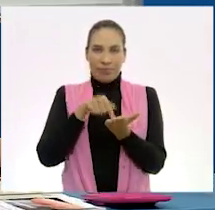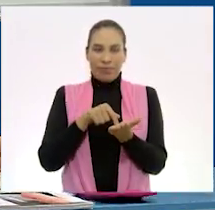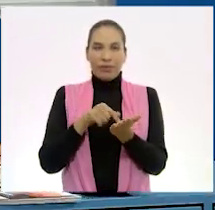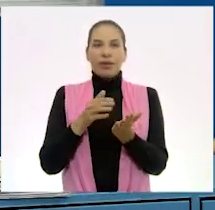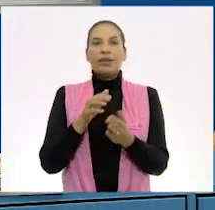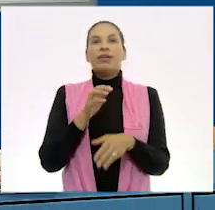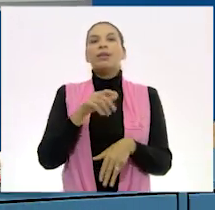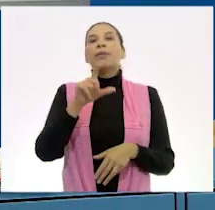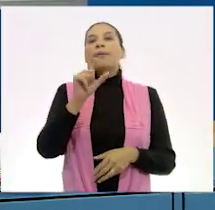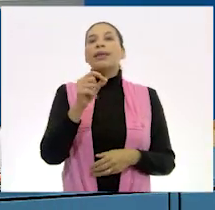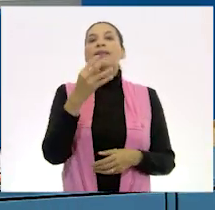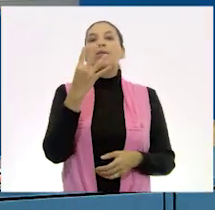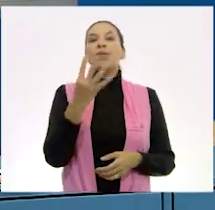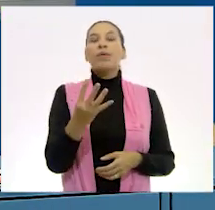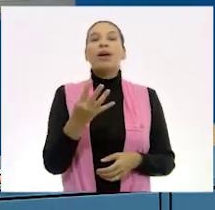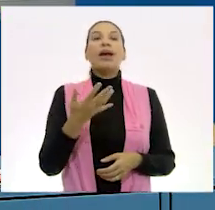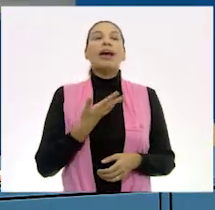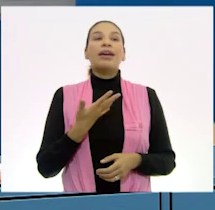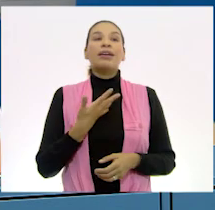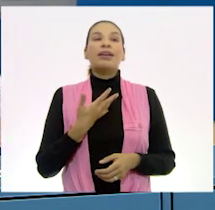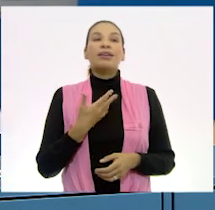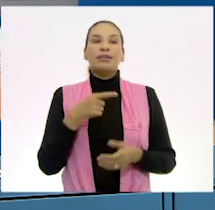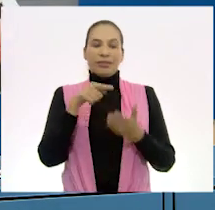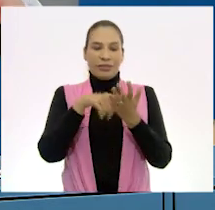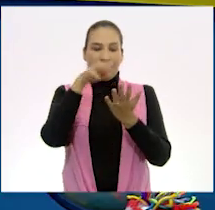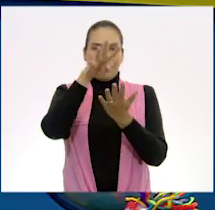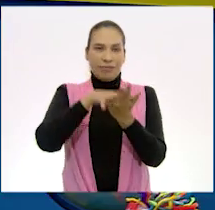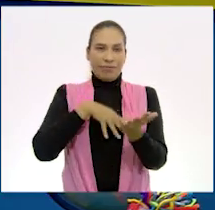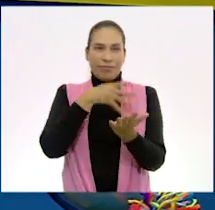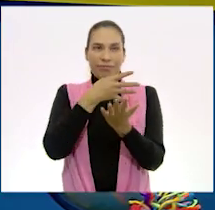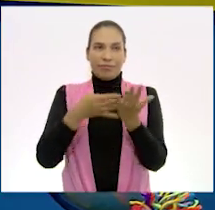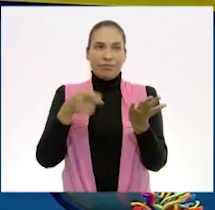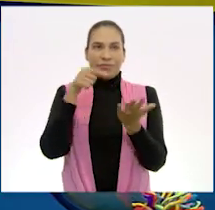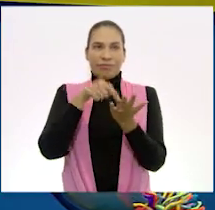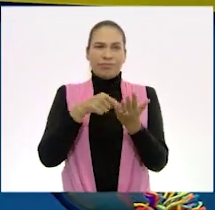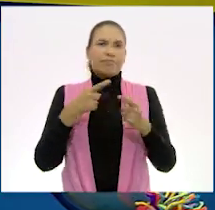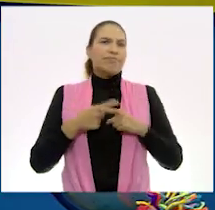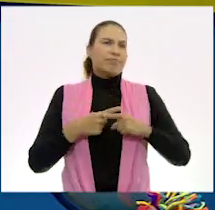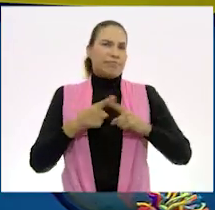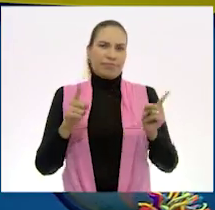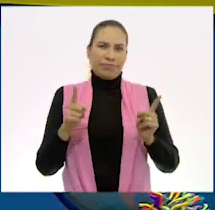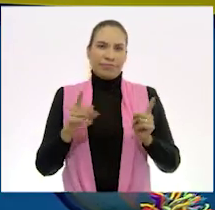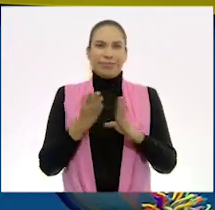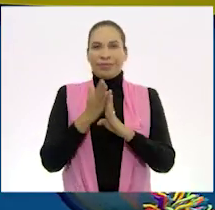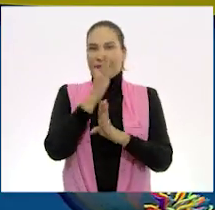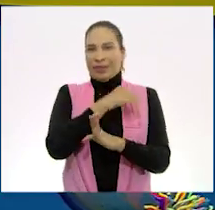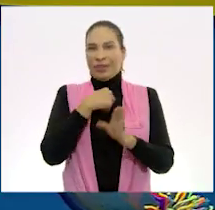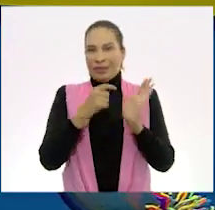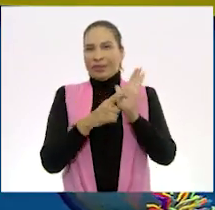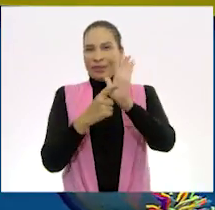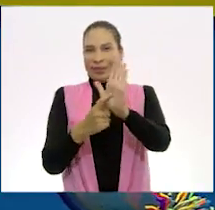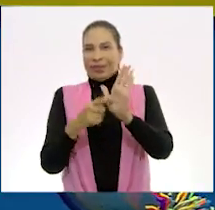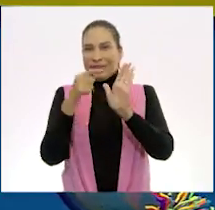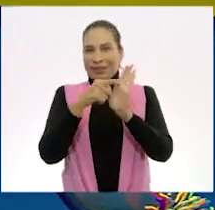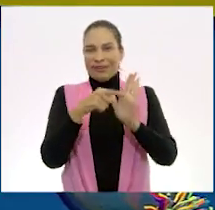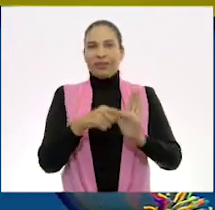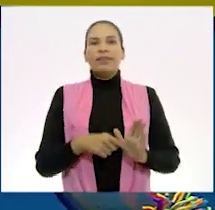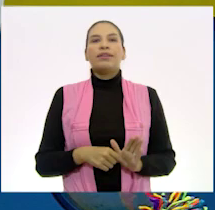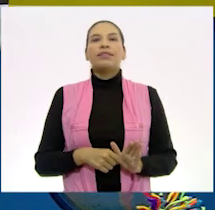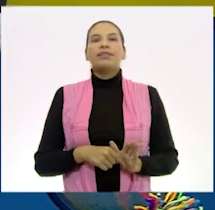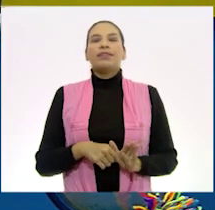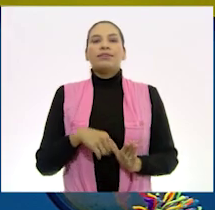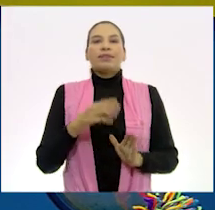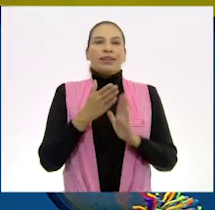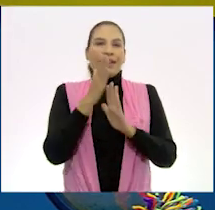la página 24, tenemos una tabla un poco diferente a la que yo les señalé en